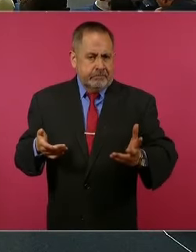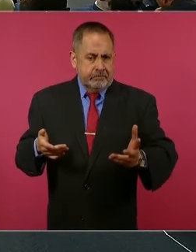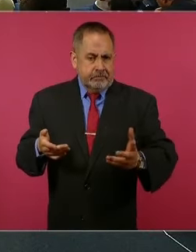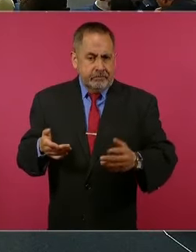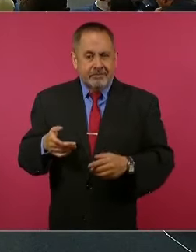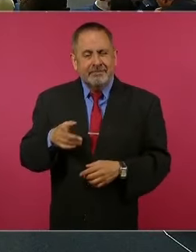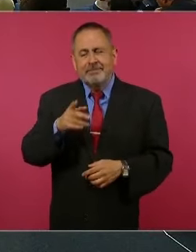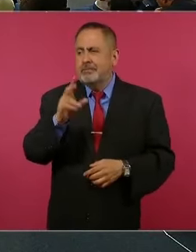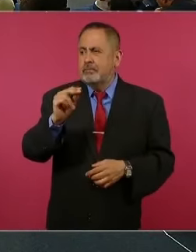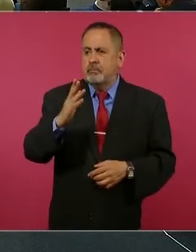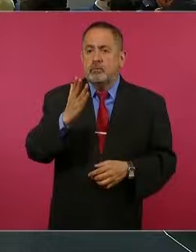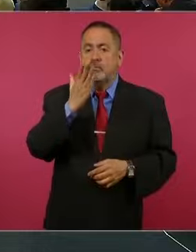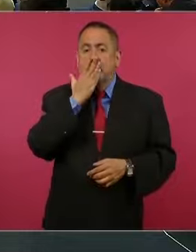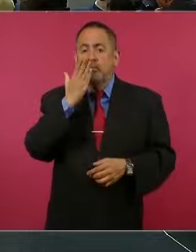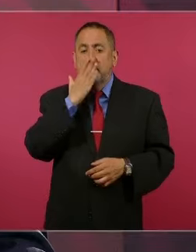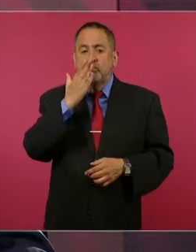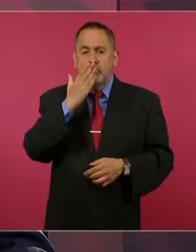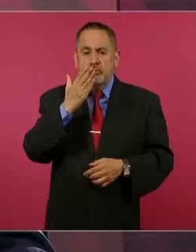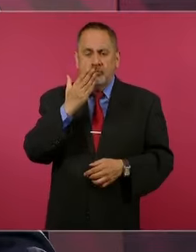sonoras